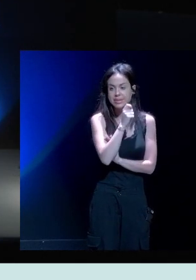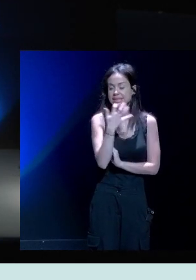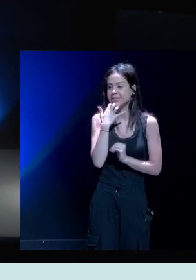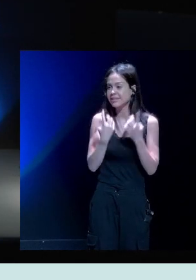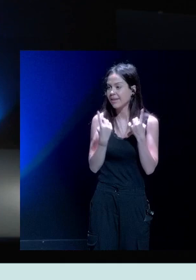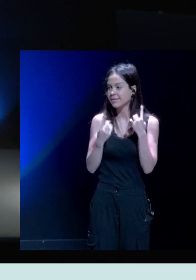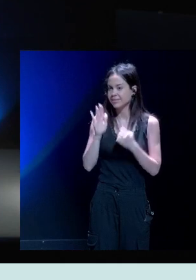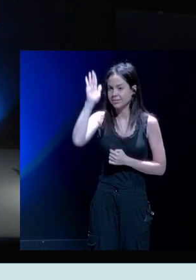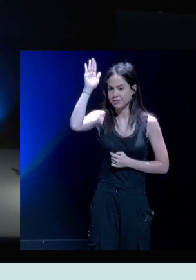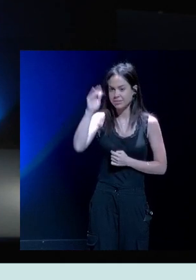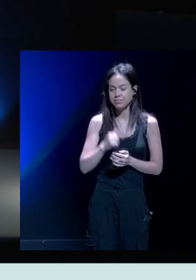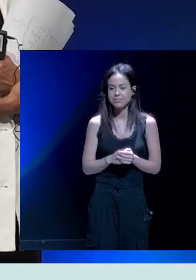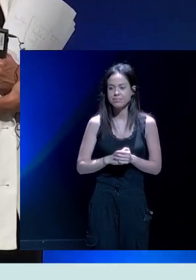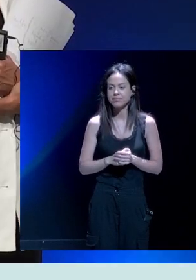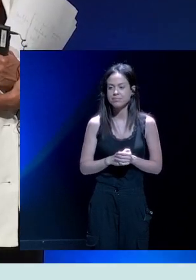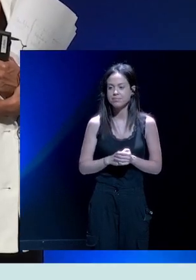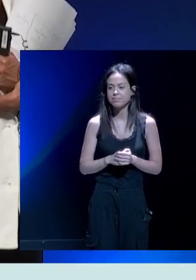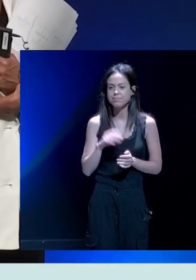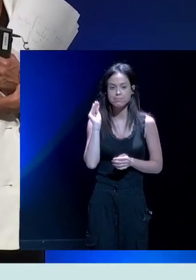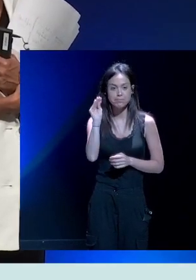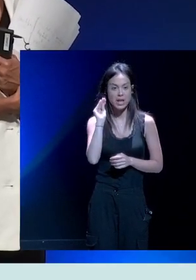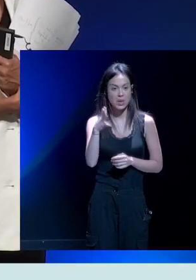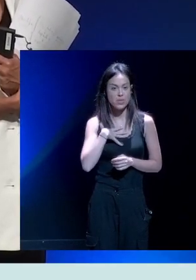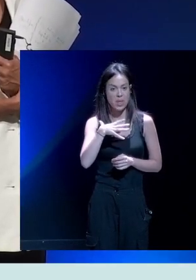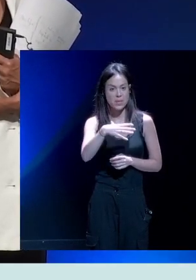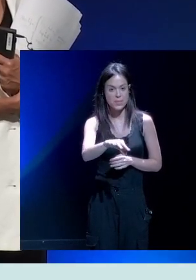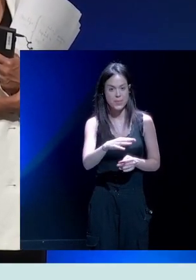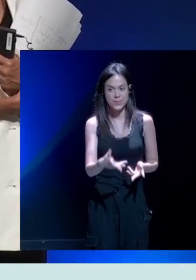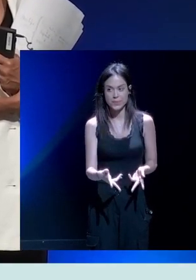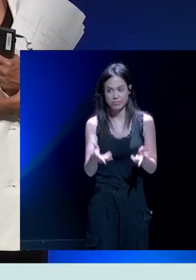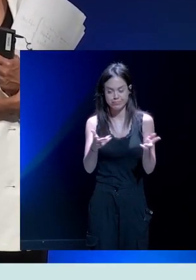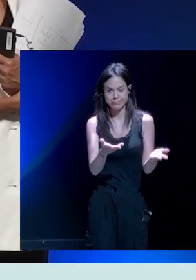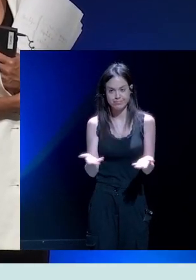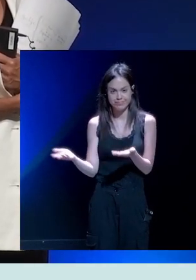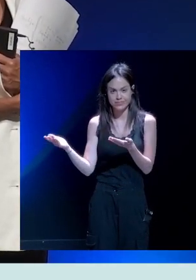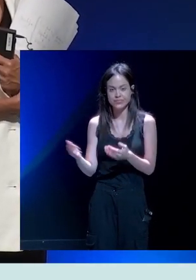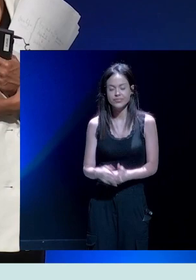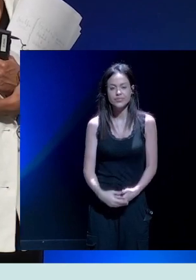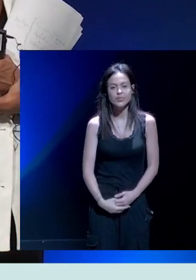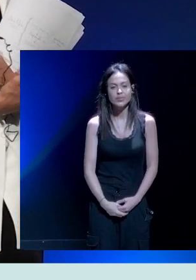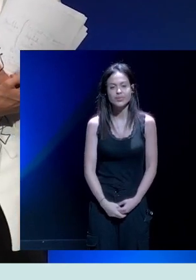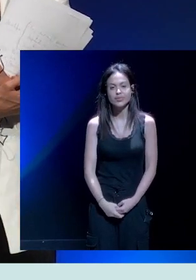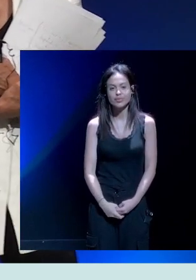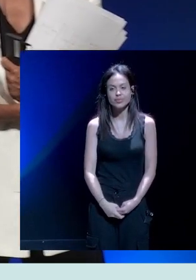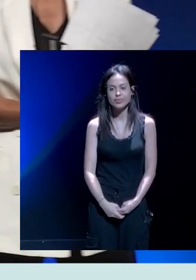la mano y puede intervenir tranquilamente para preguntarle a Mr. Paugam.